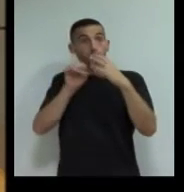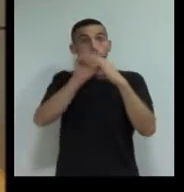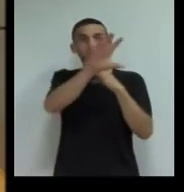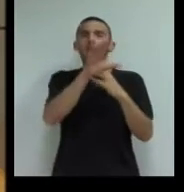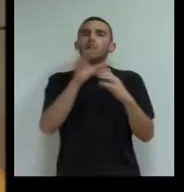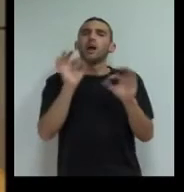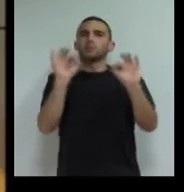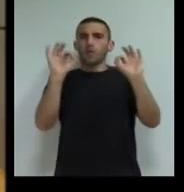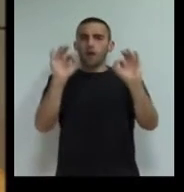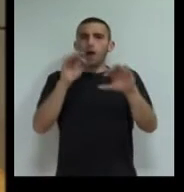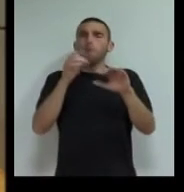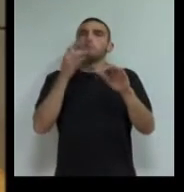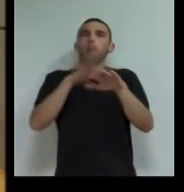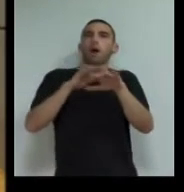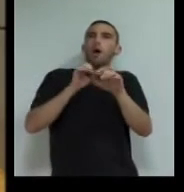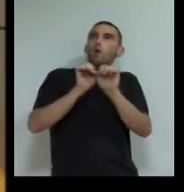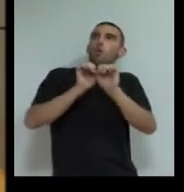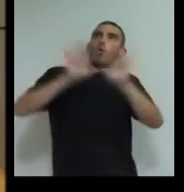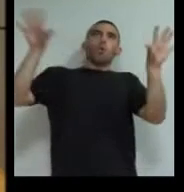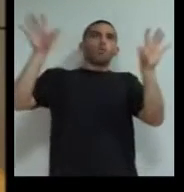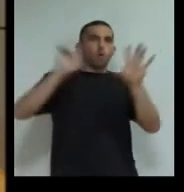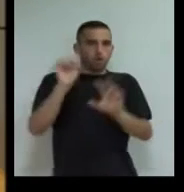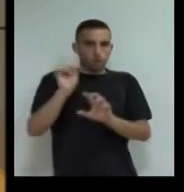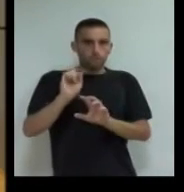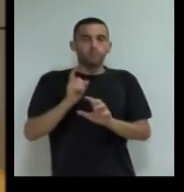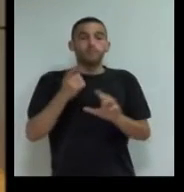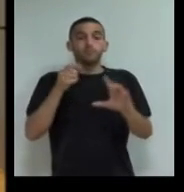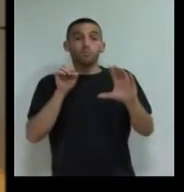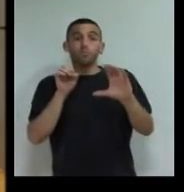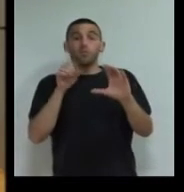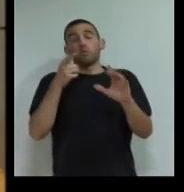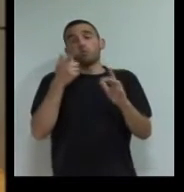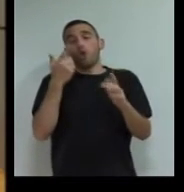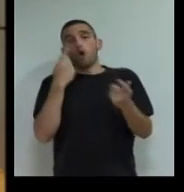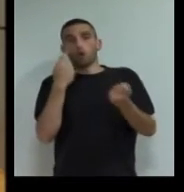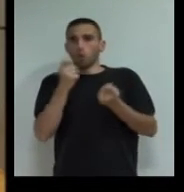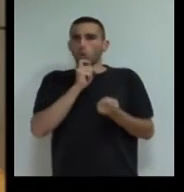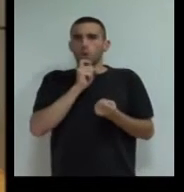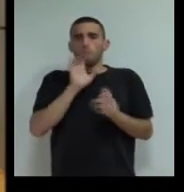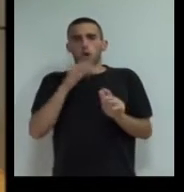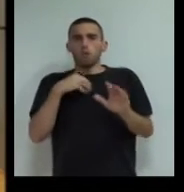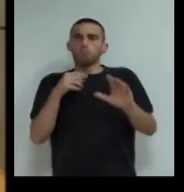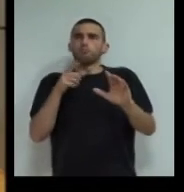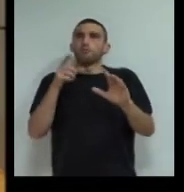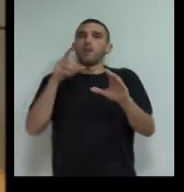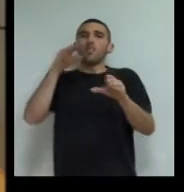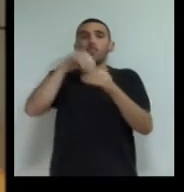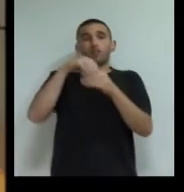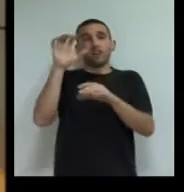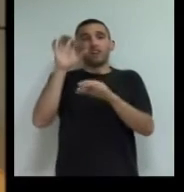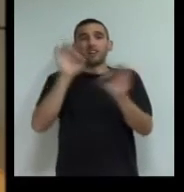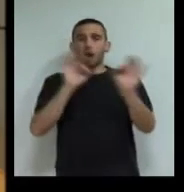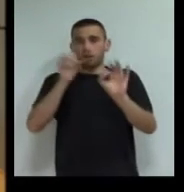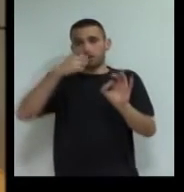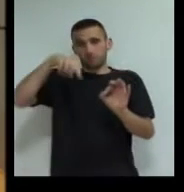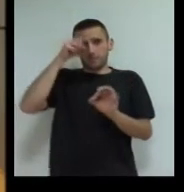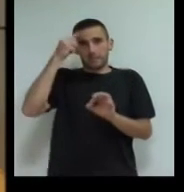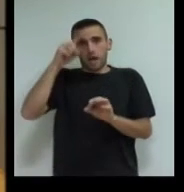luz excesivo en la sala, aunque la luz es incontrolable, la luz fluye. Eso en los del teatro lo tenéis, lo sabéis también,